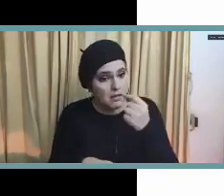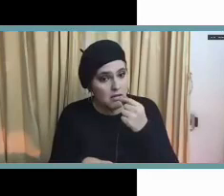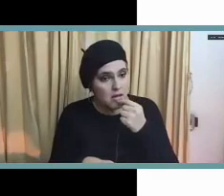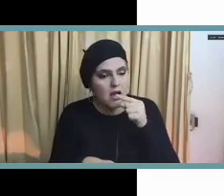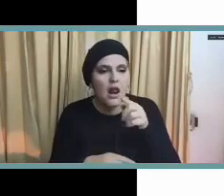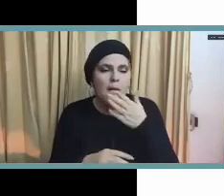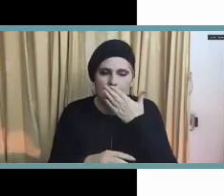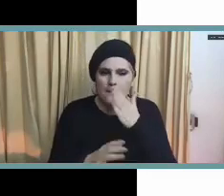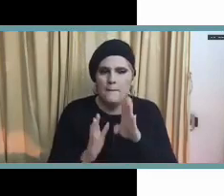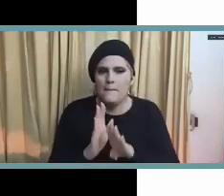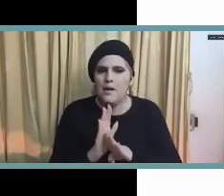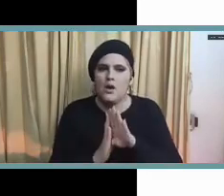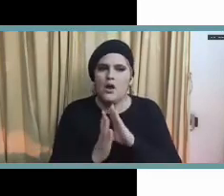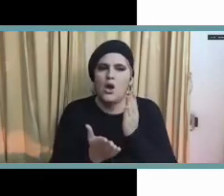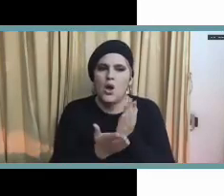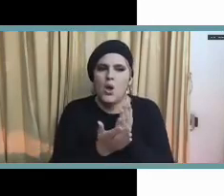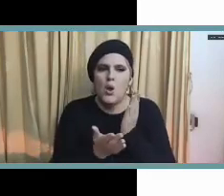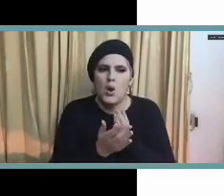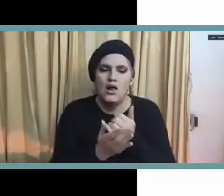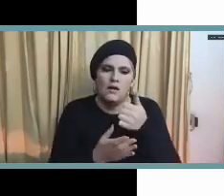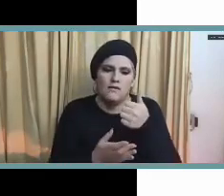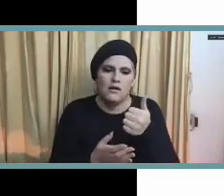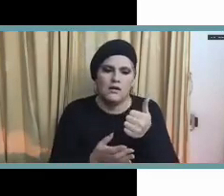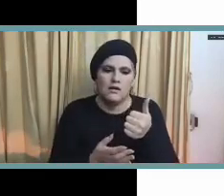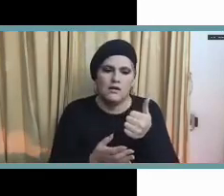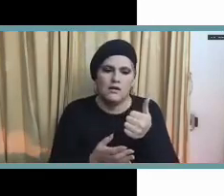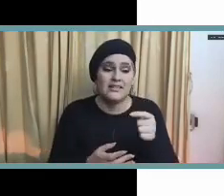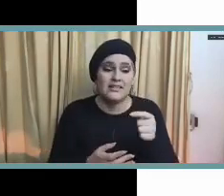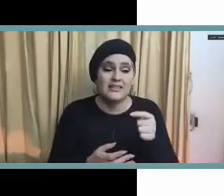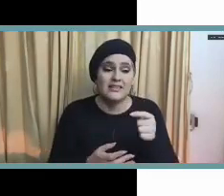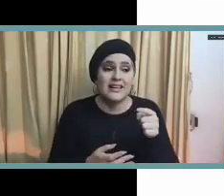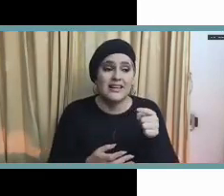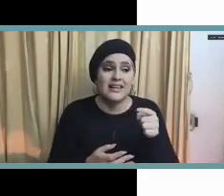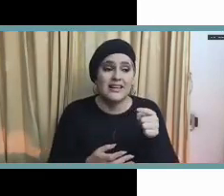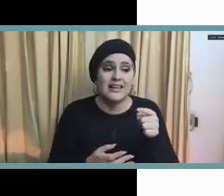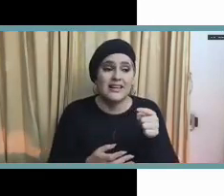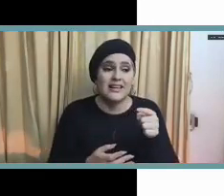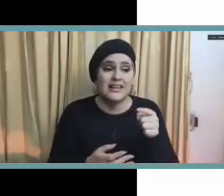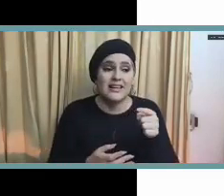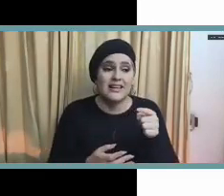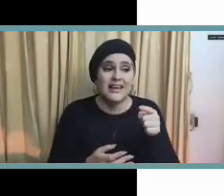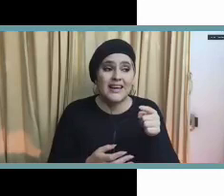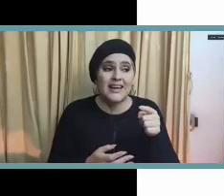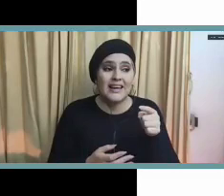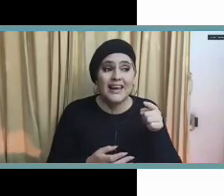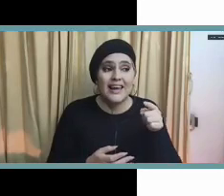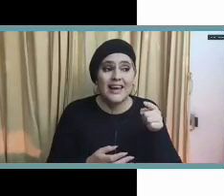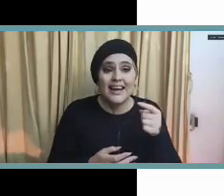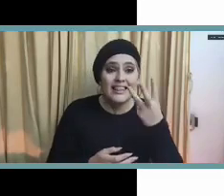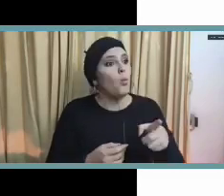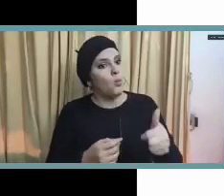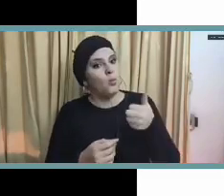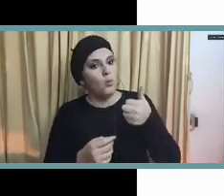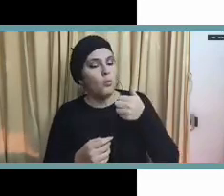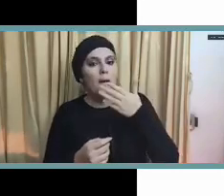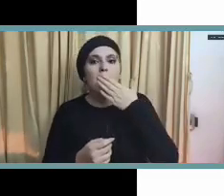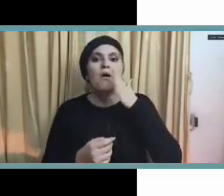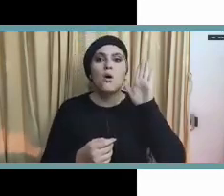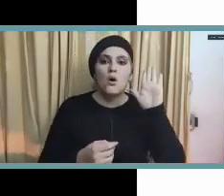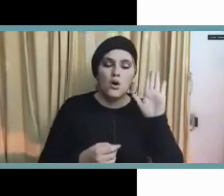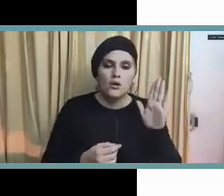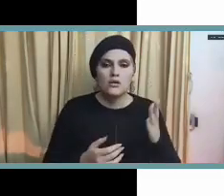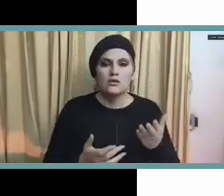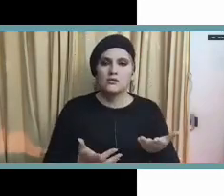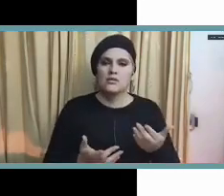su conducta. El 30% de los pacientes, los padres, refirieron que el niño había mejorado su conducta. Eso es efecto